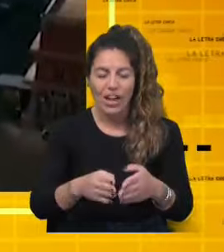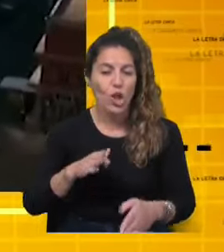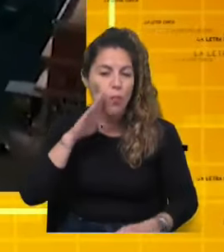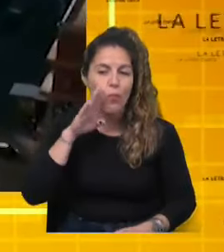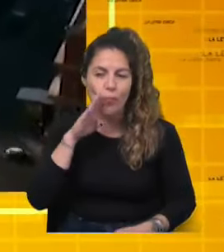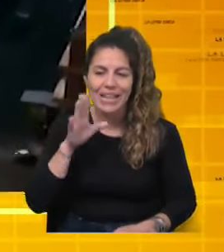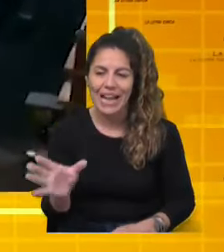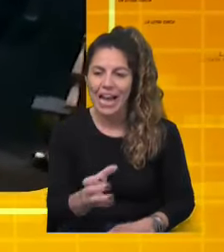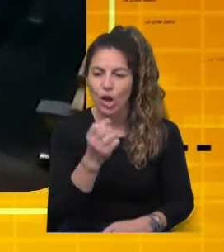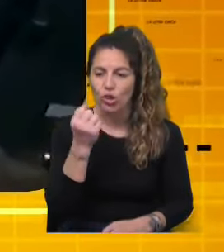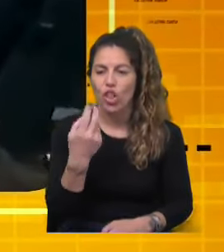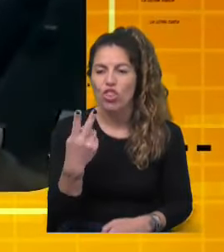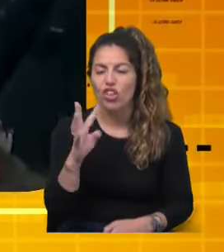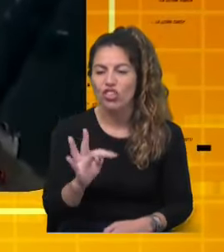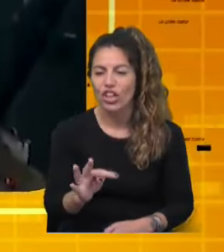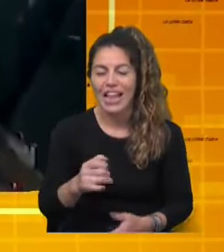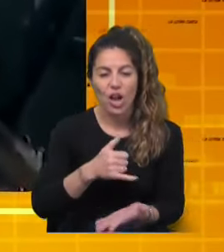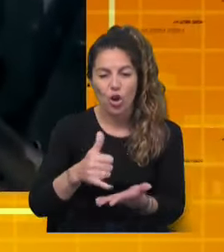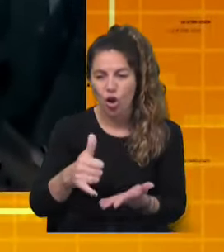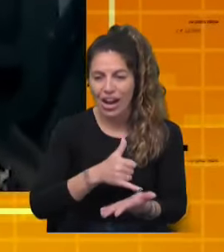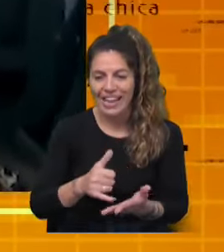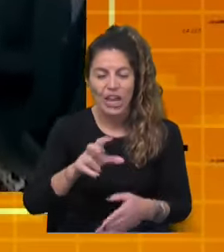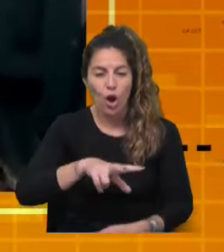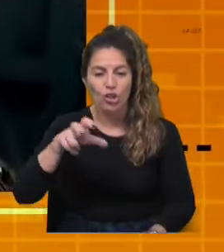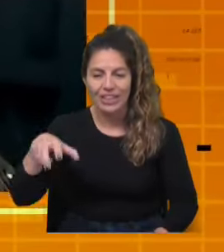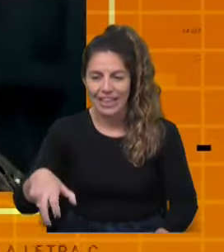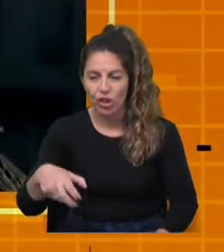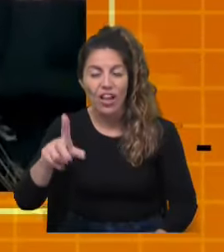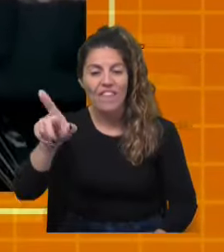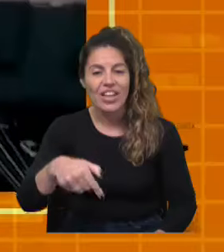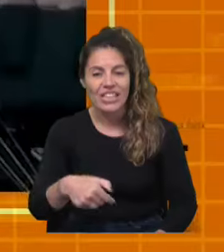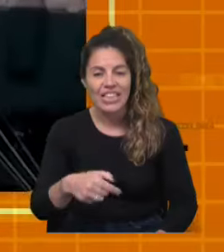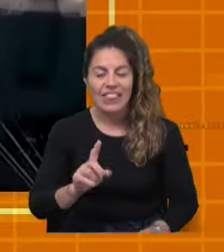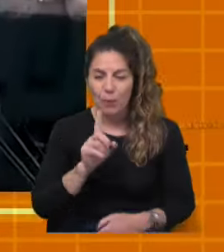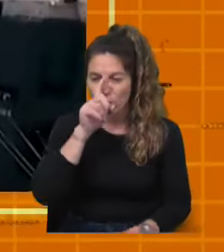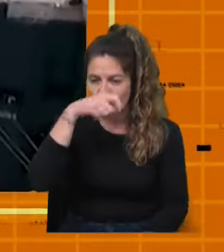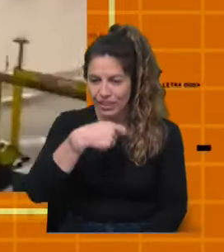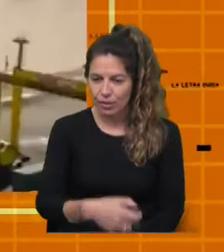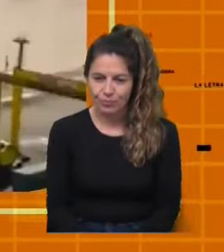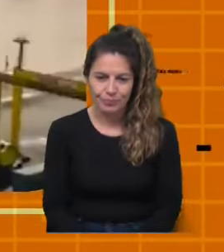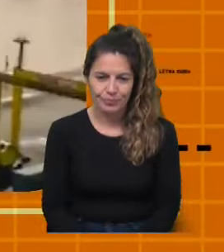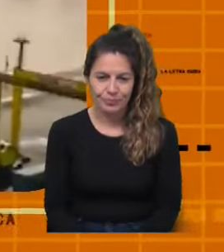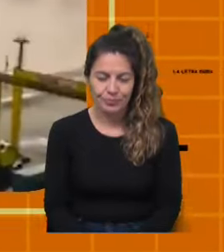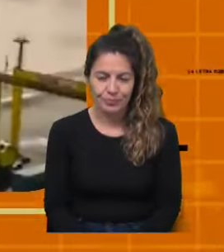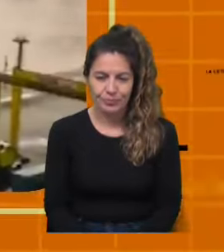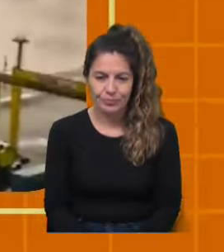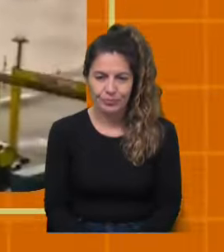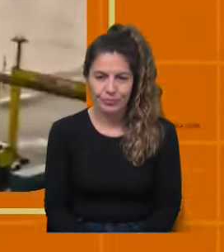Bélgica, encontró 2 toneladas de cocaína en un contenedor proveniente de Montevideo.